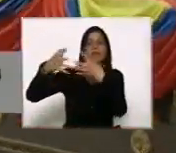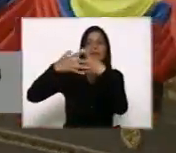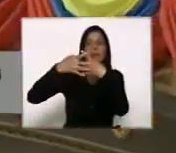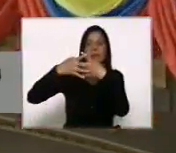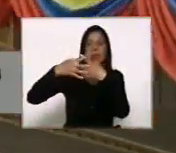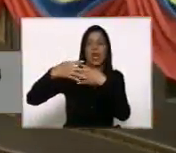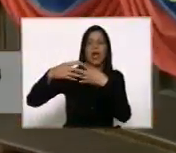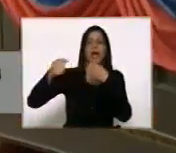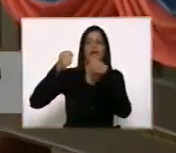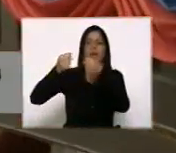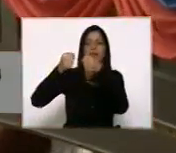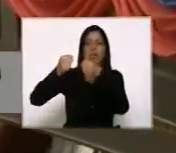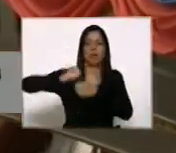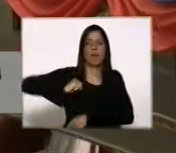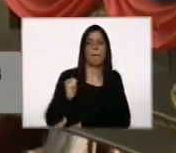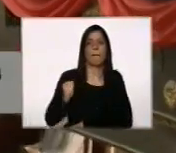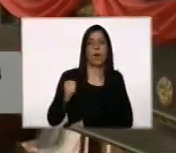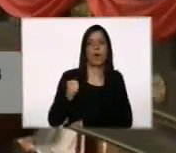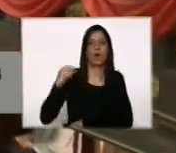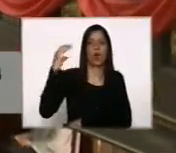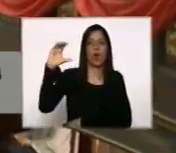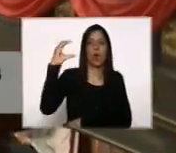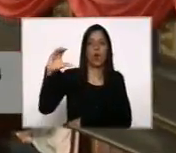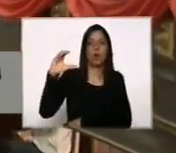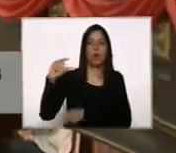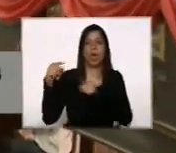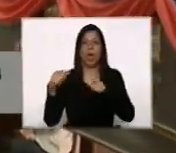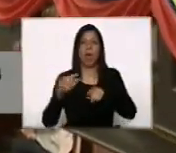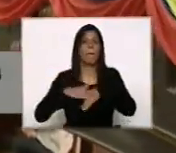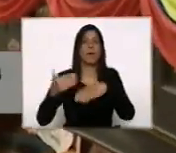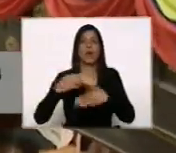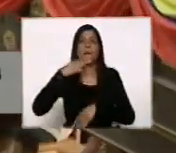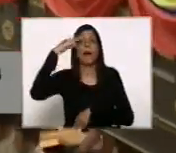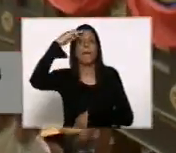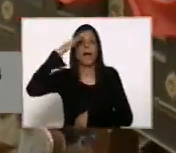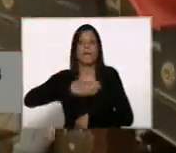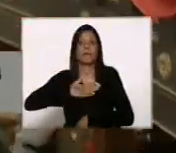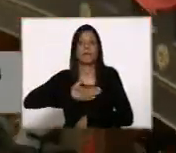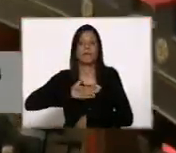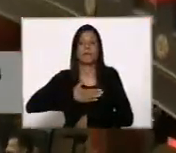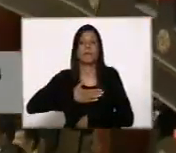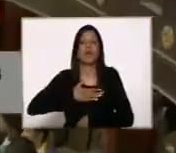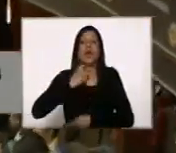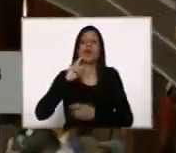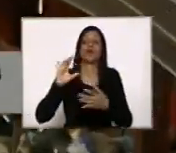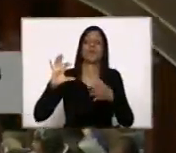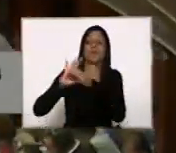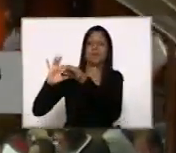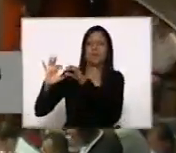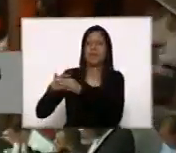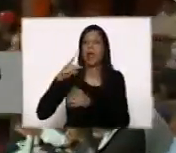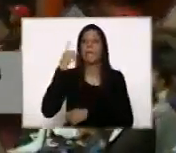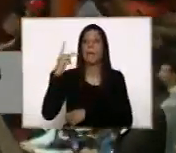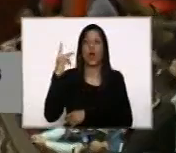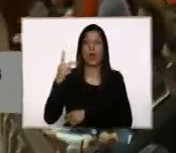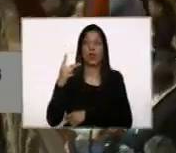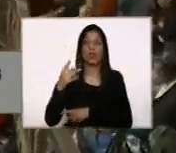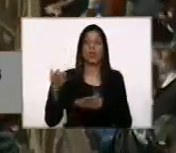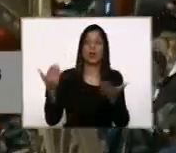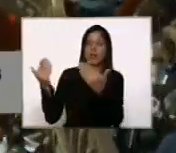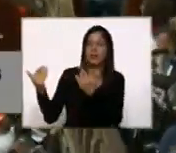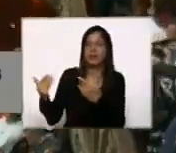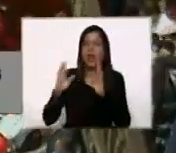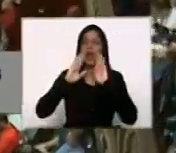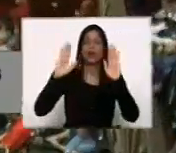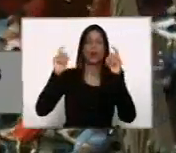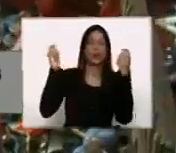Bogotá. ¿Por qué? Porque era un enlace político para traer gente y sacar la propaganda, y porque trabajó